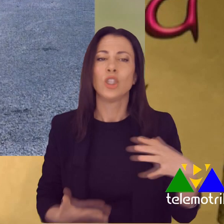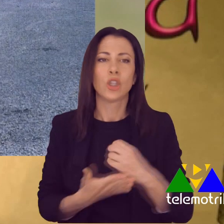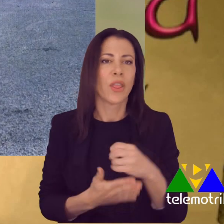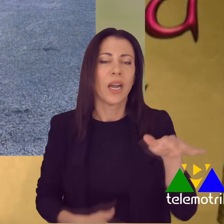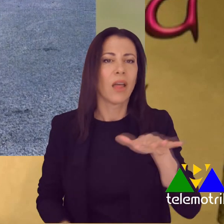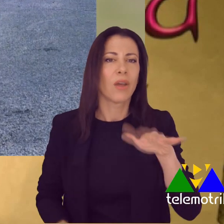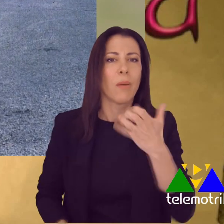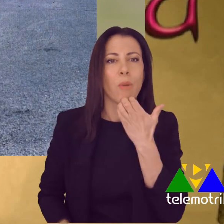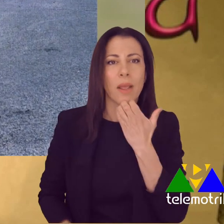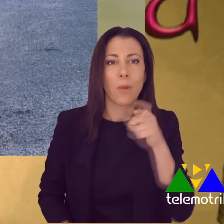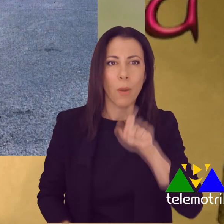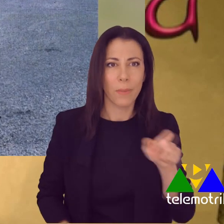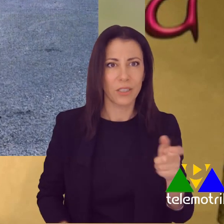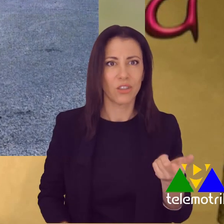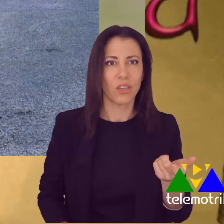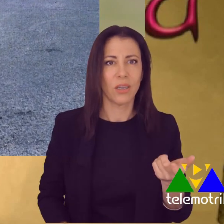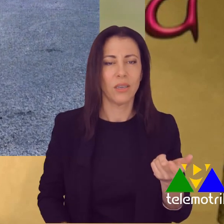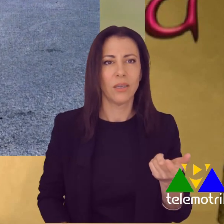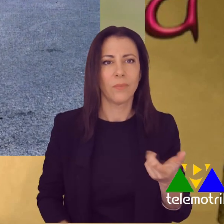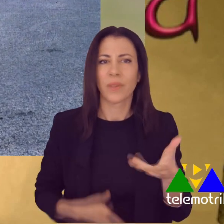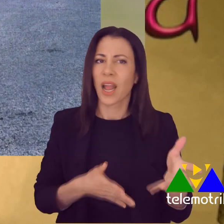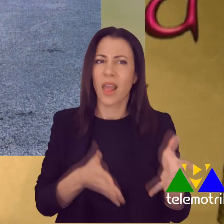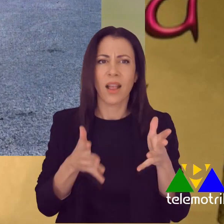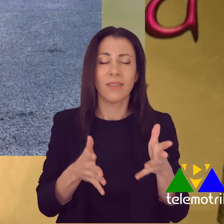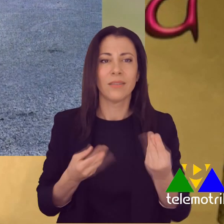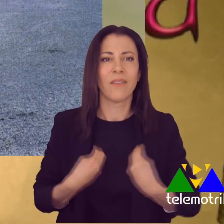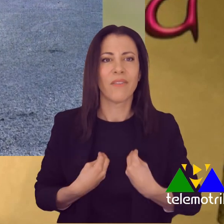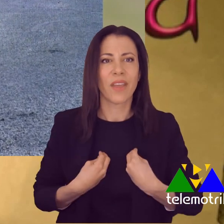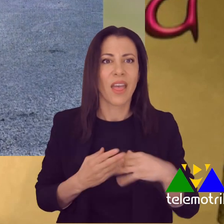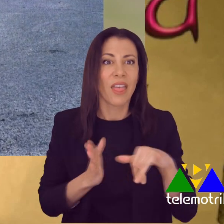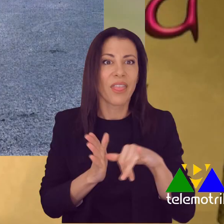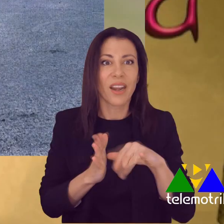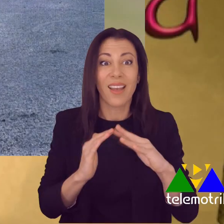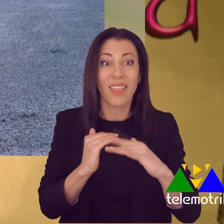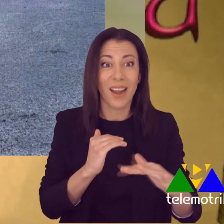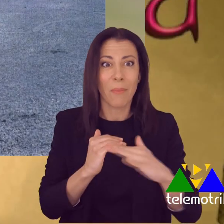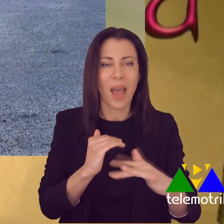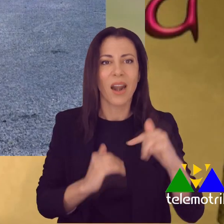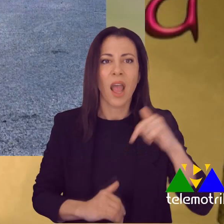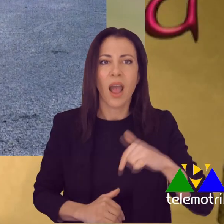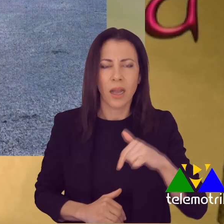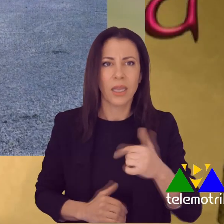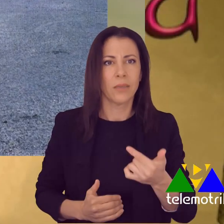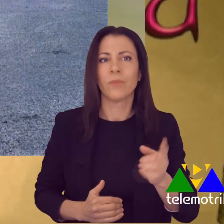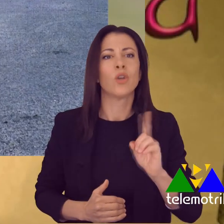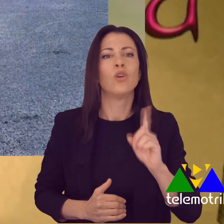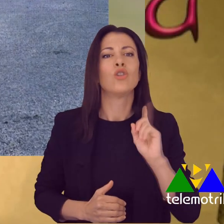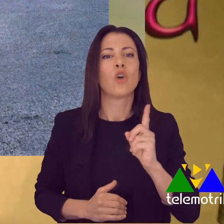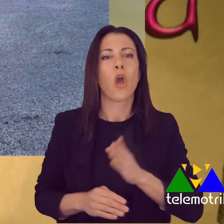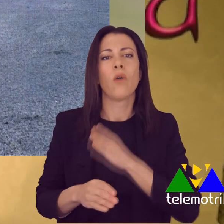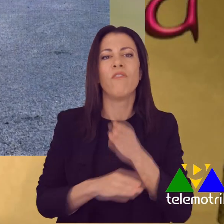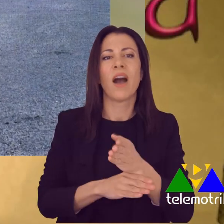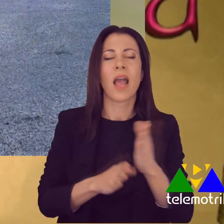que en todos los lados la gente le encanta vivir al lado del mar, aquí era residencia de verano.